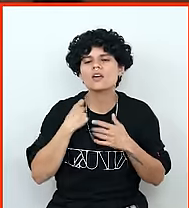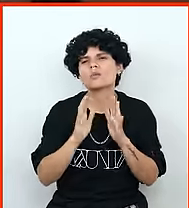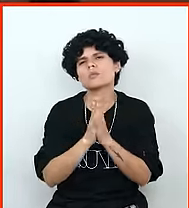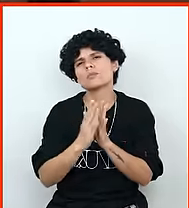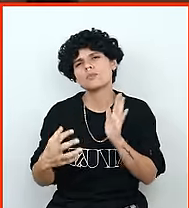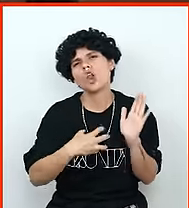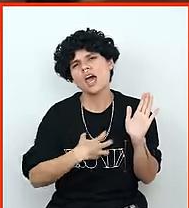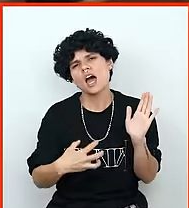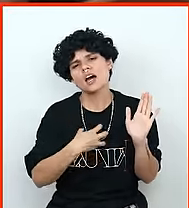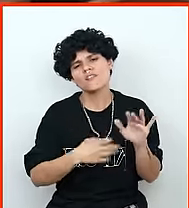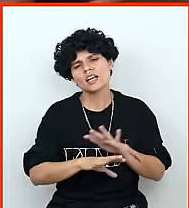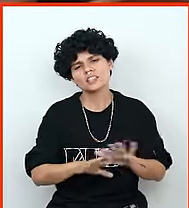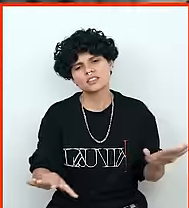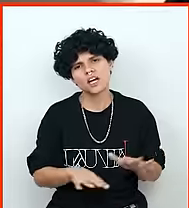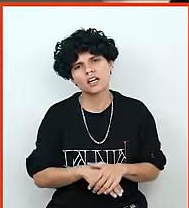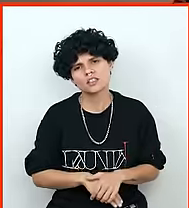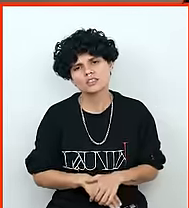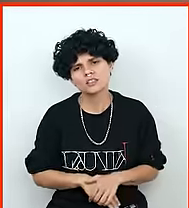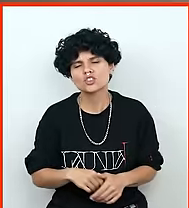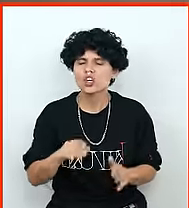polera.